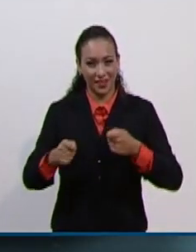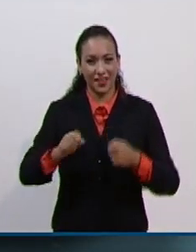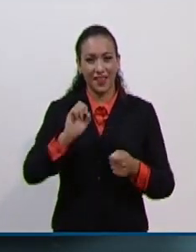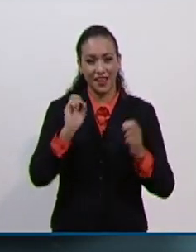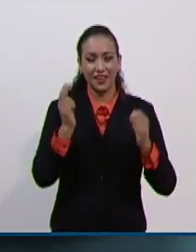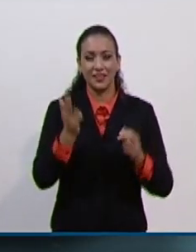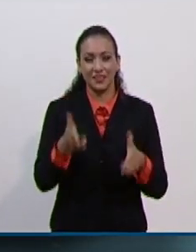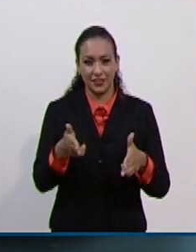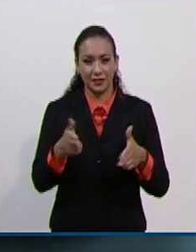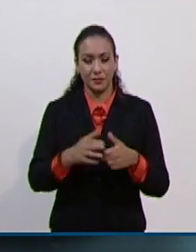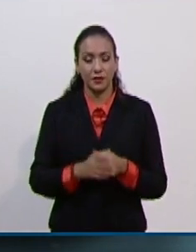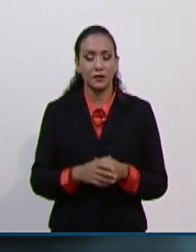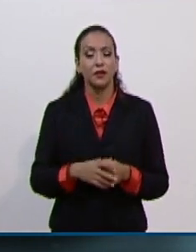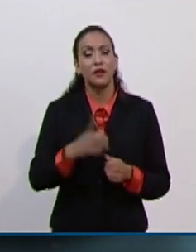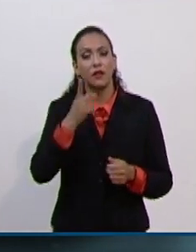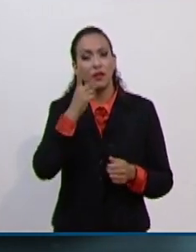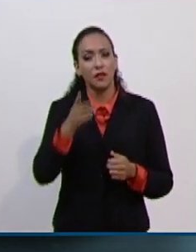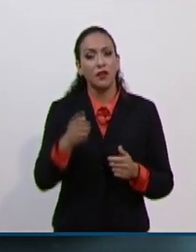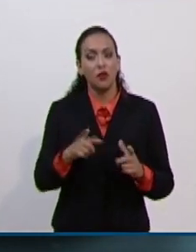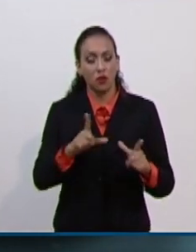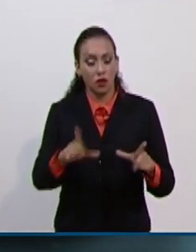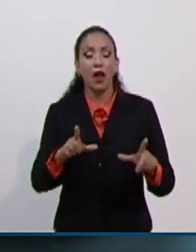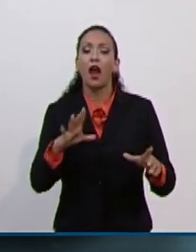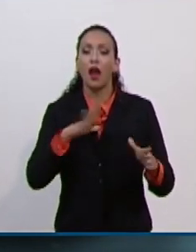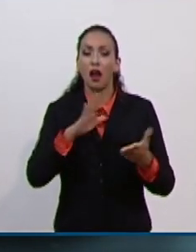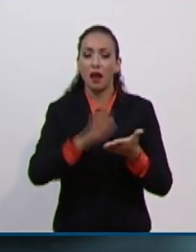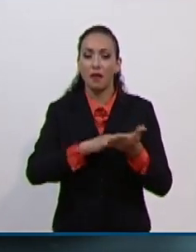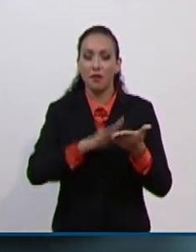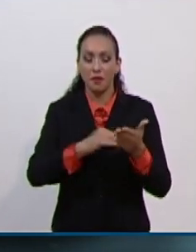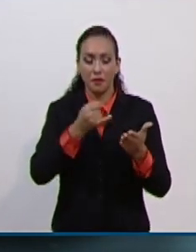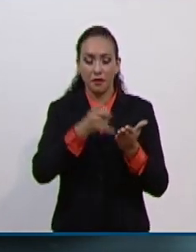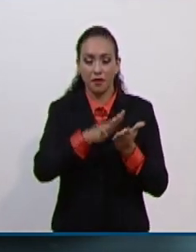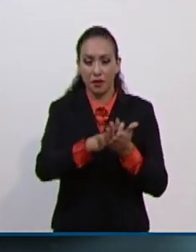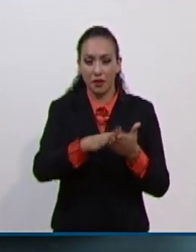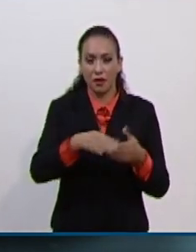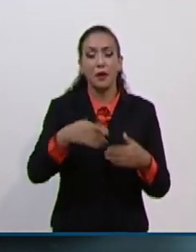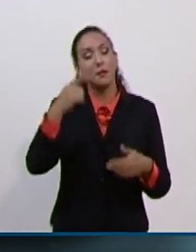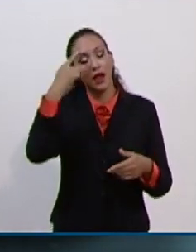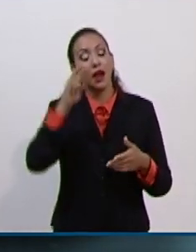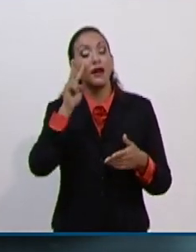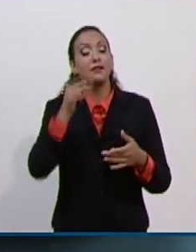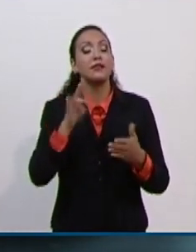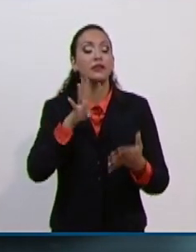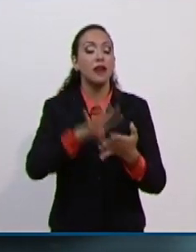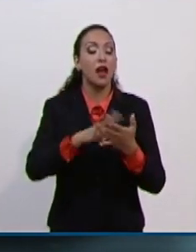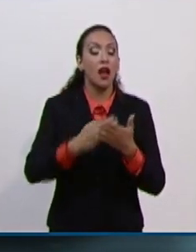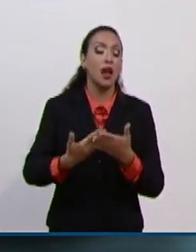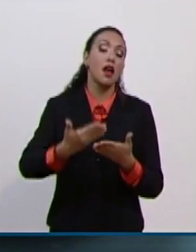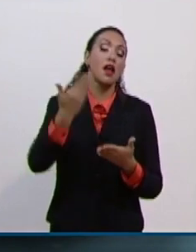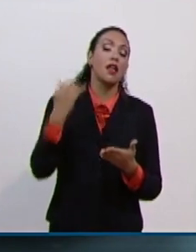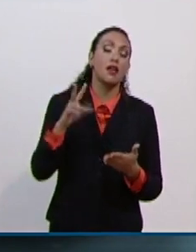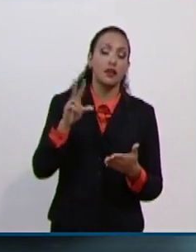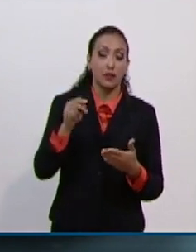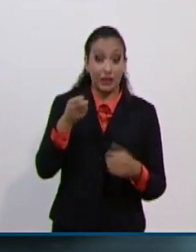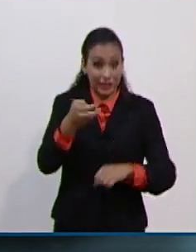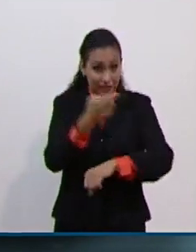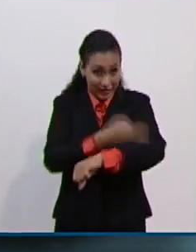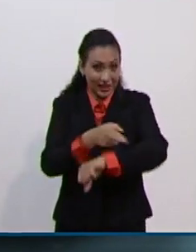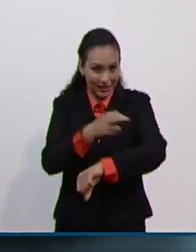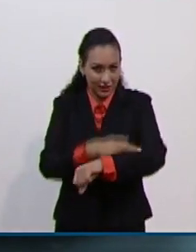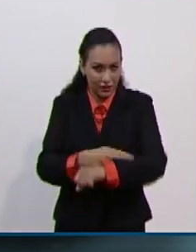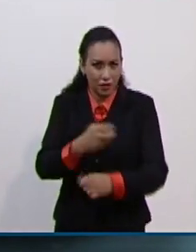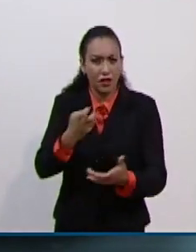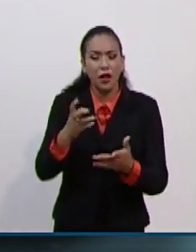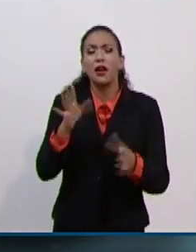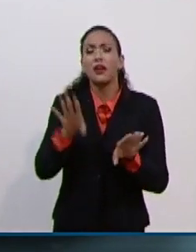la falsificación de la constancia de no antecedentes penales en redes sociales y cibercafés. Señala que este trámite solo